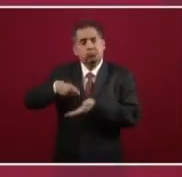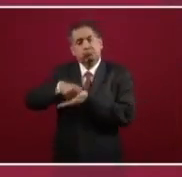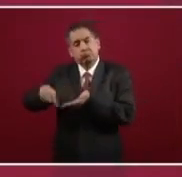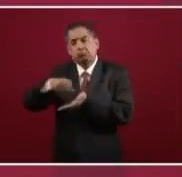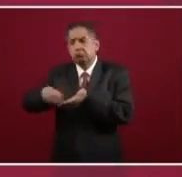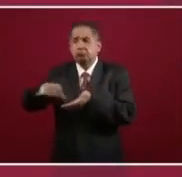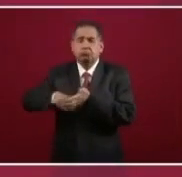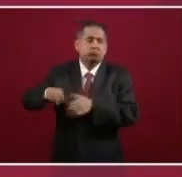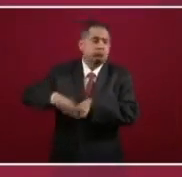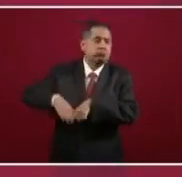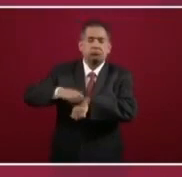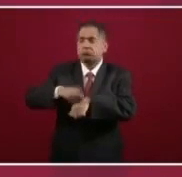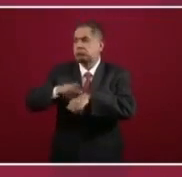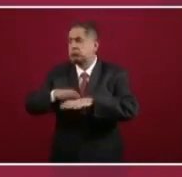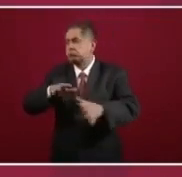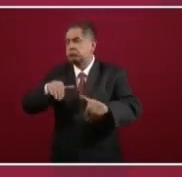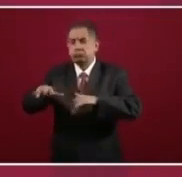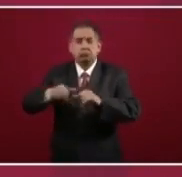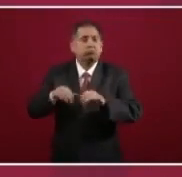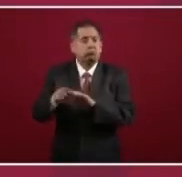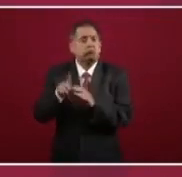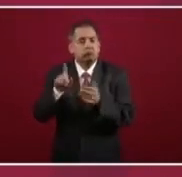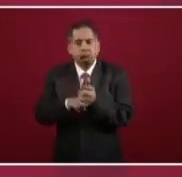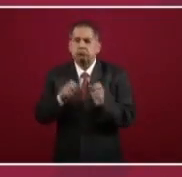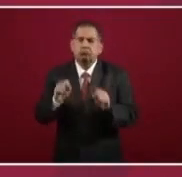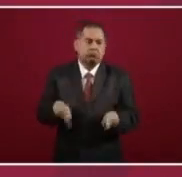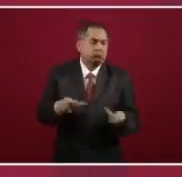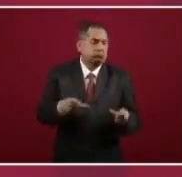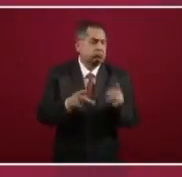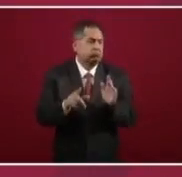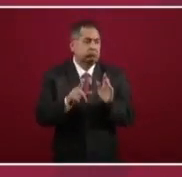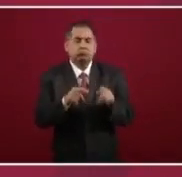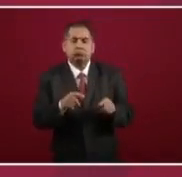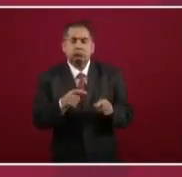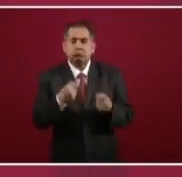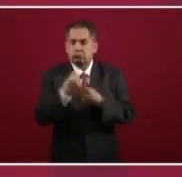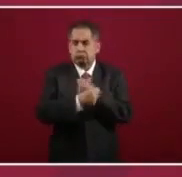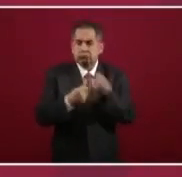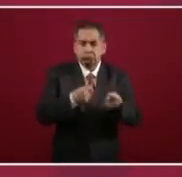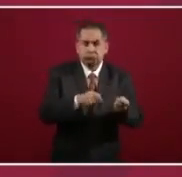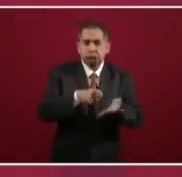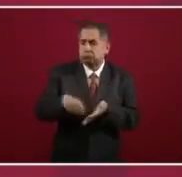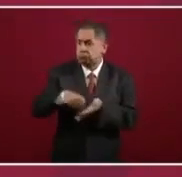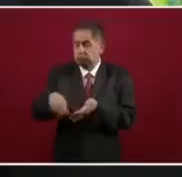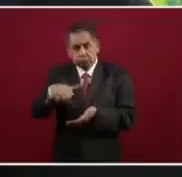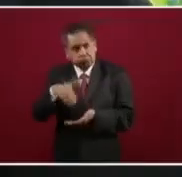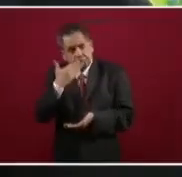como en el comercio al menudeo con cifras